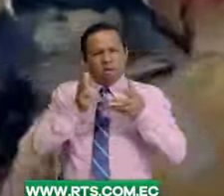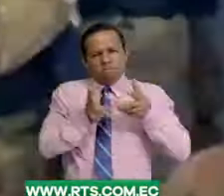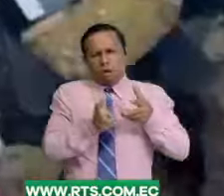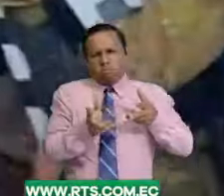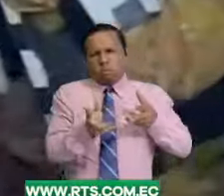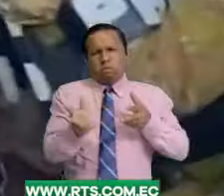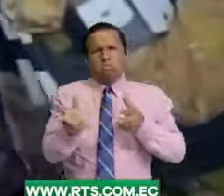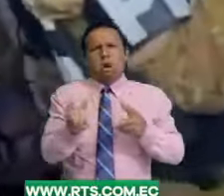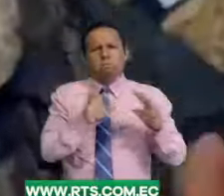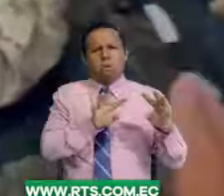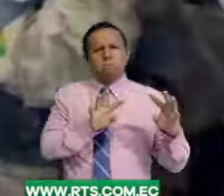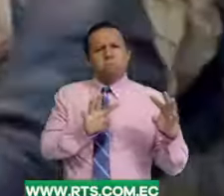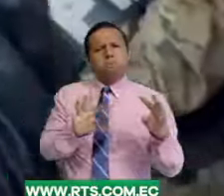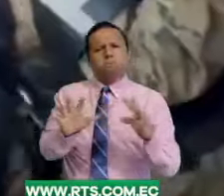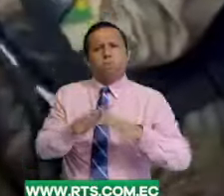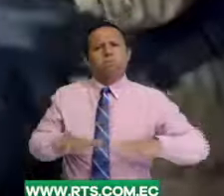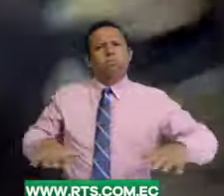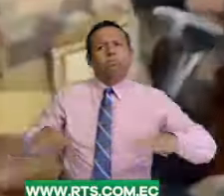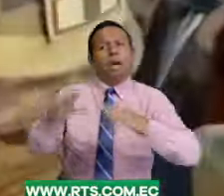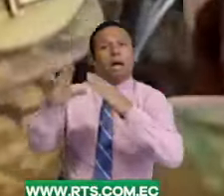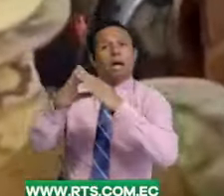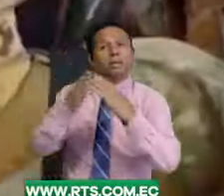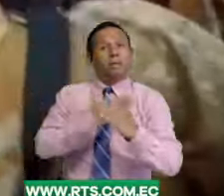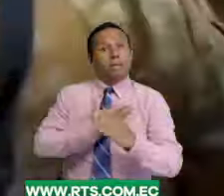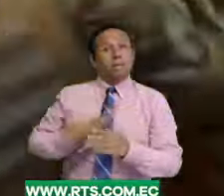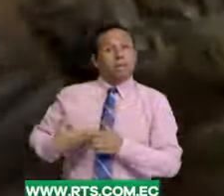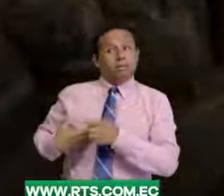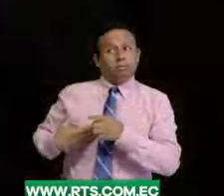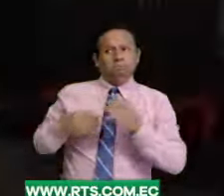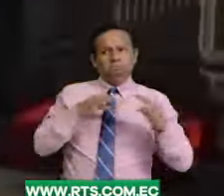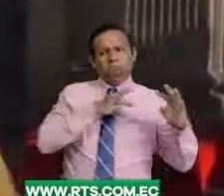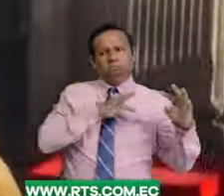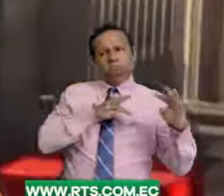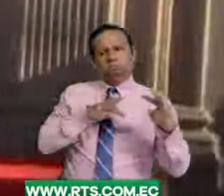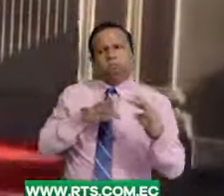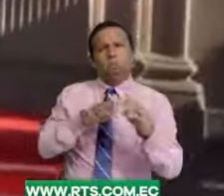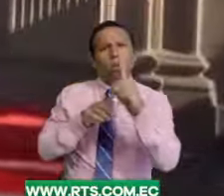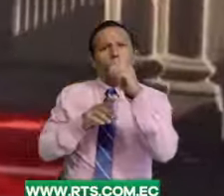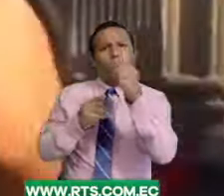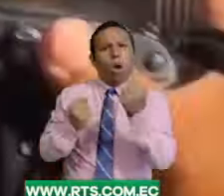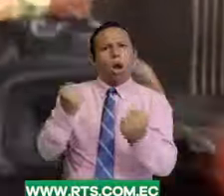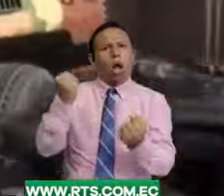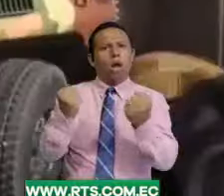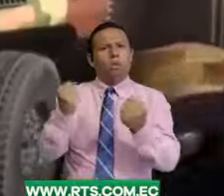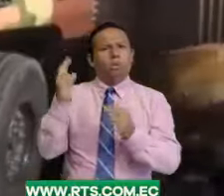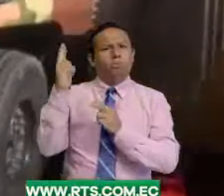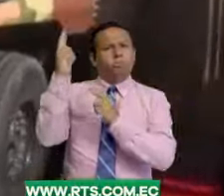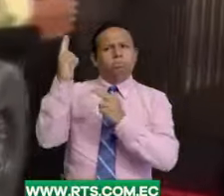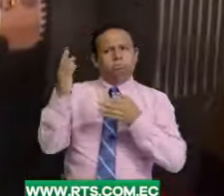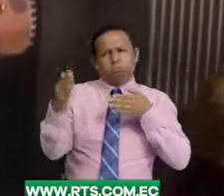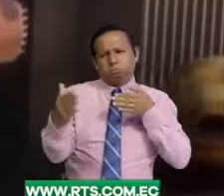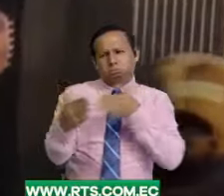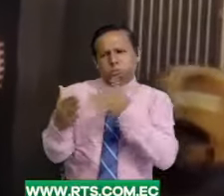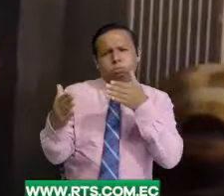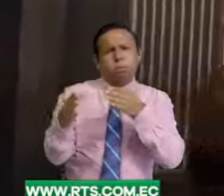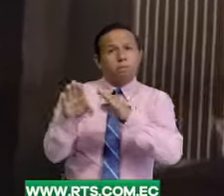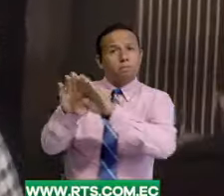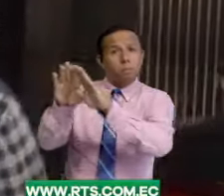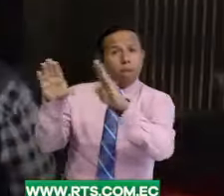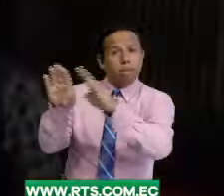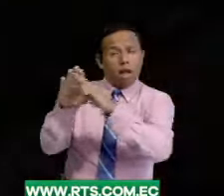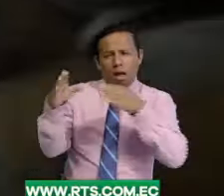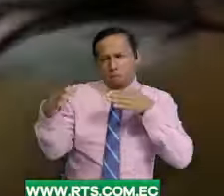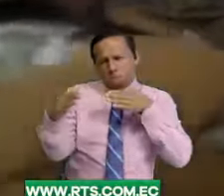está ubicado el Palacio Presidencial. Una de las tanquetas intentó tumbar una puerta metálica del Palacio de Gobierno, por la